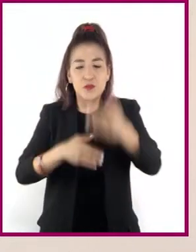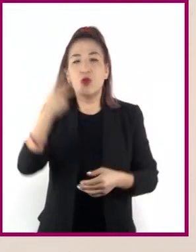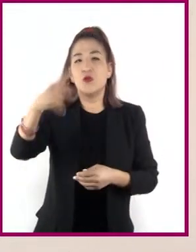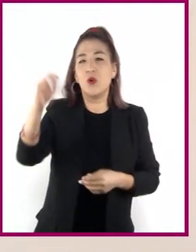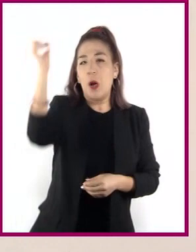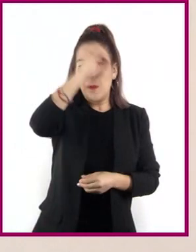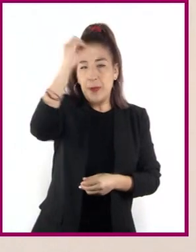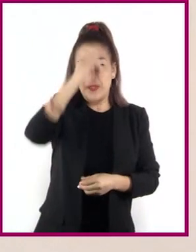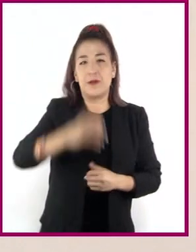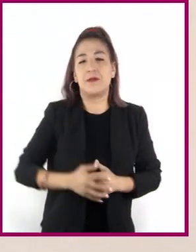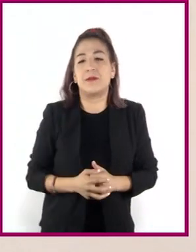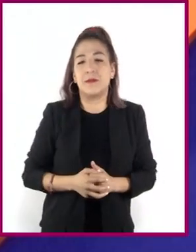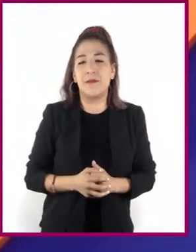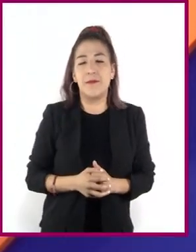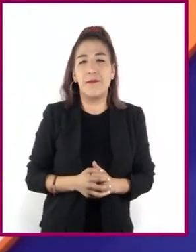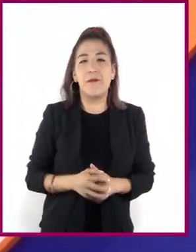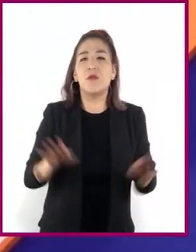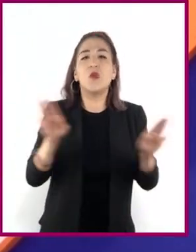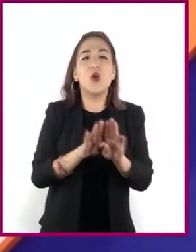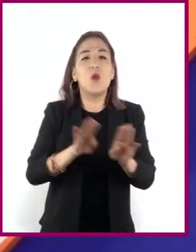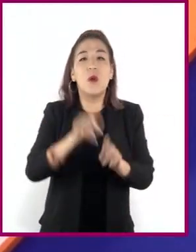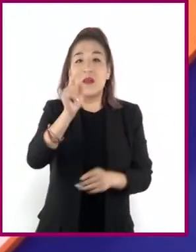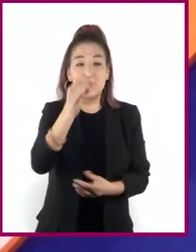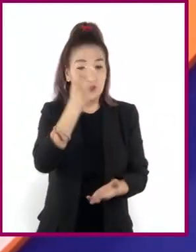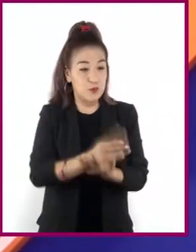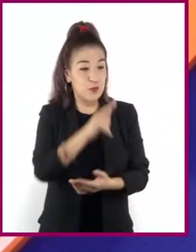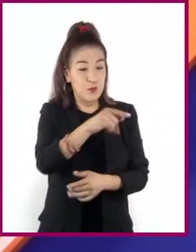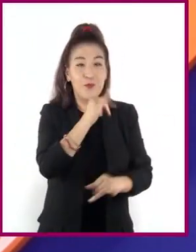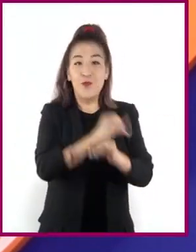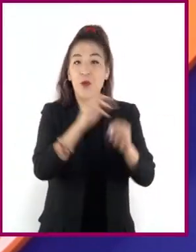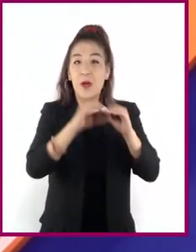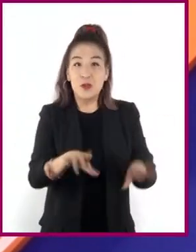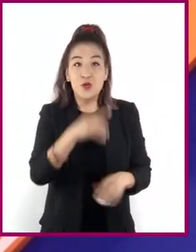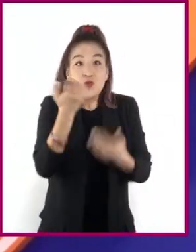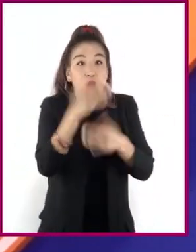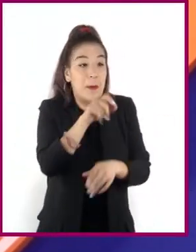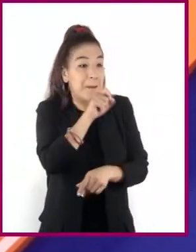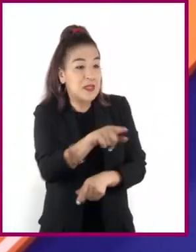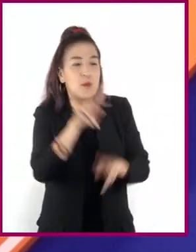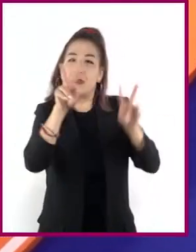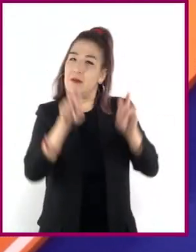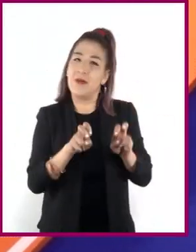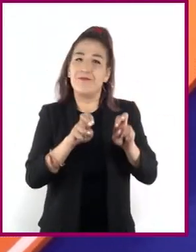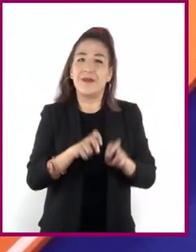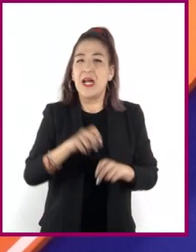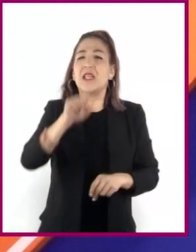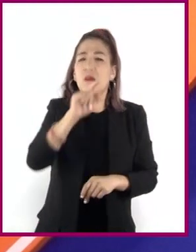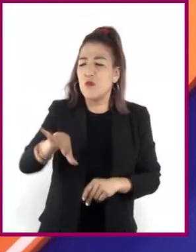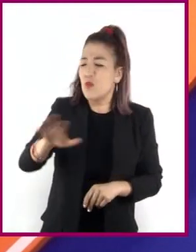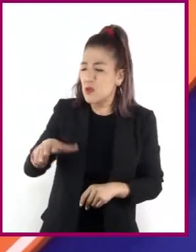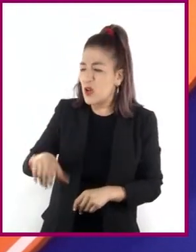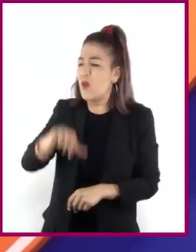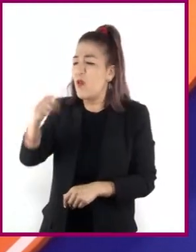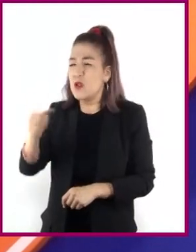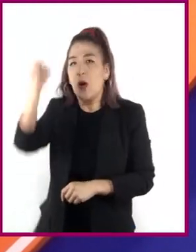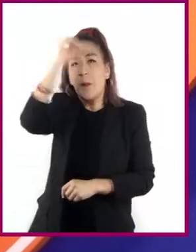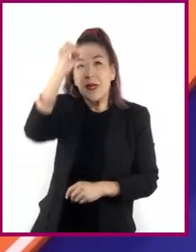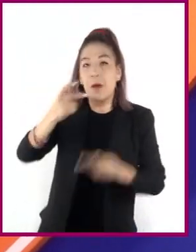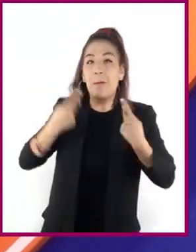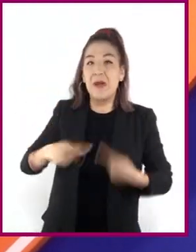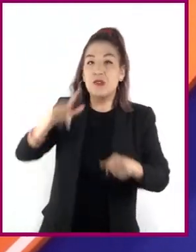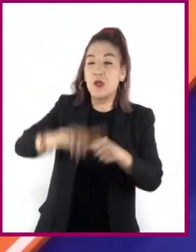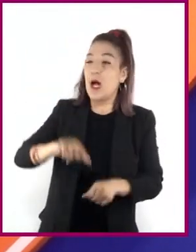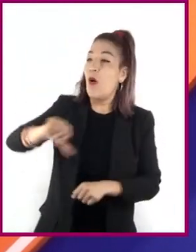opiniones no buscan solamente información sobre el tema sino opiniones personales y los argumentos